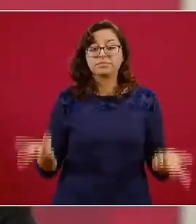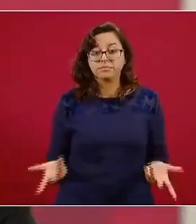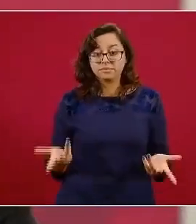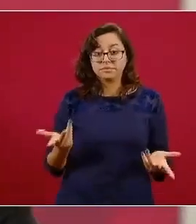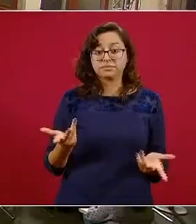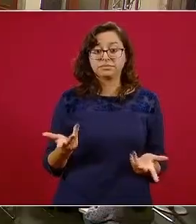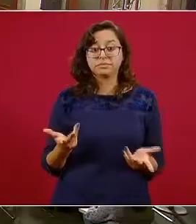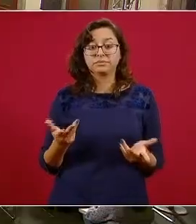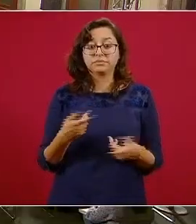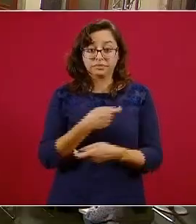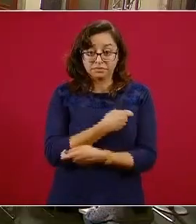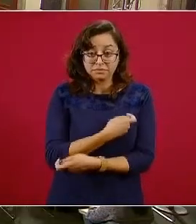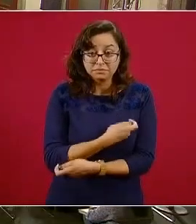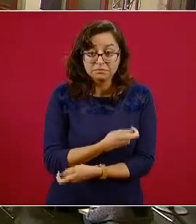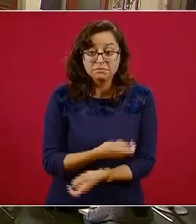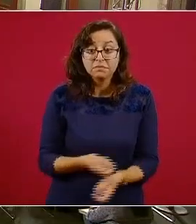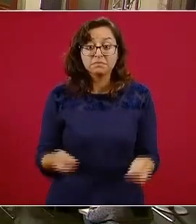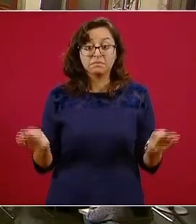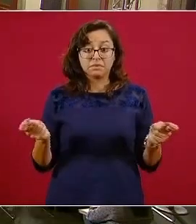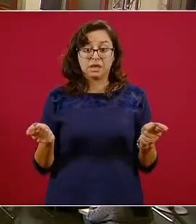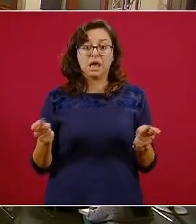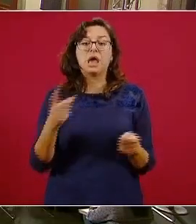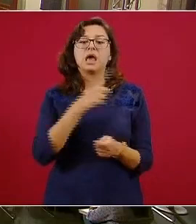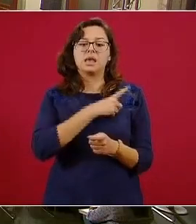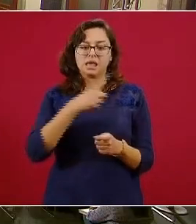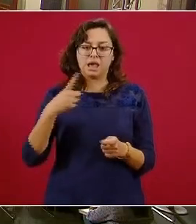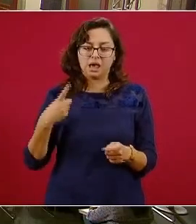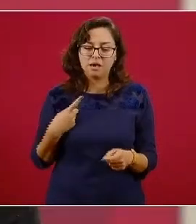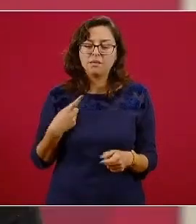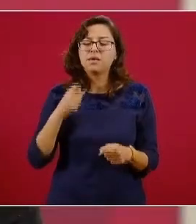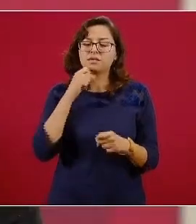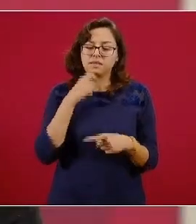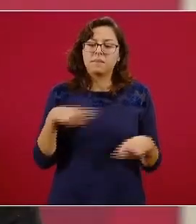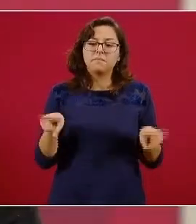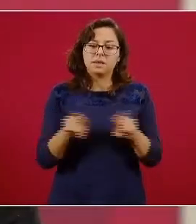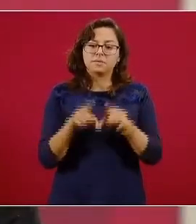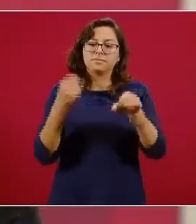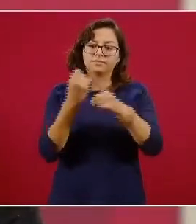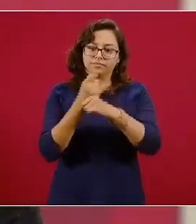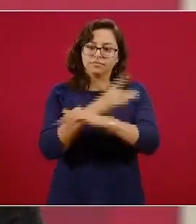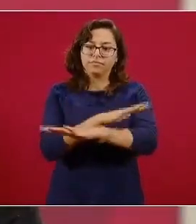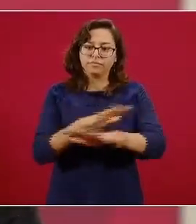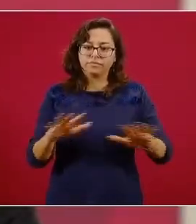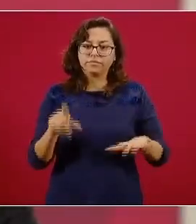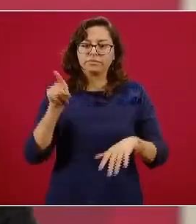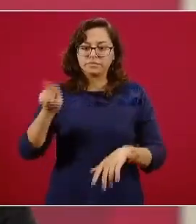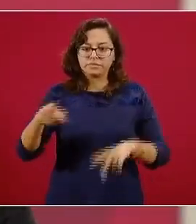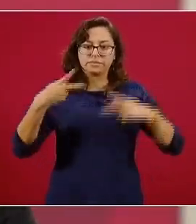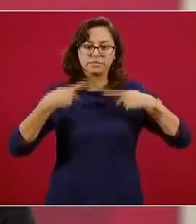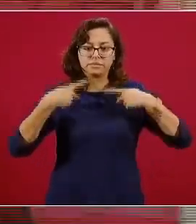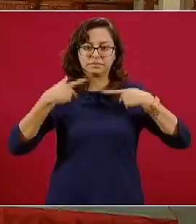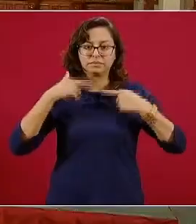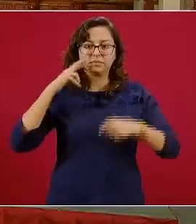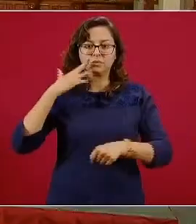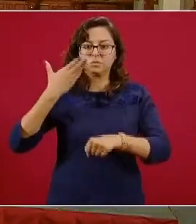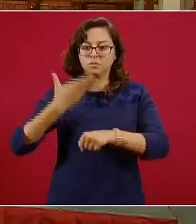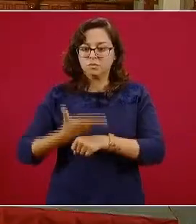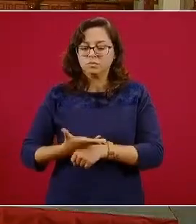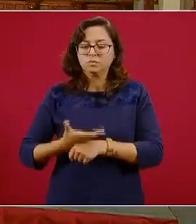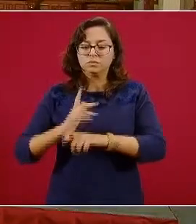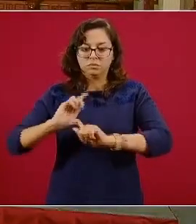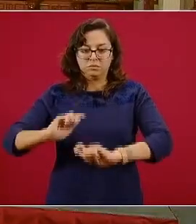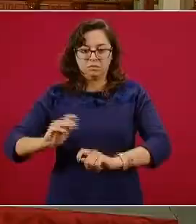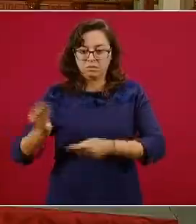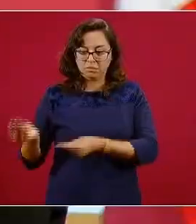esos métodos, realmente se genere un proceso en donde la persona que está a cargo de la provisión del servicio